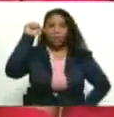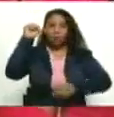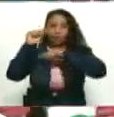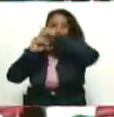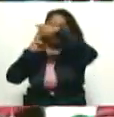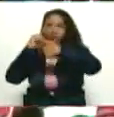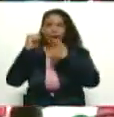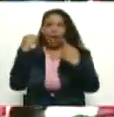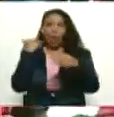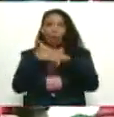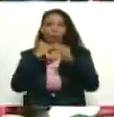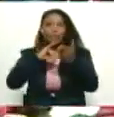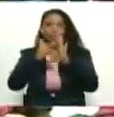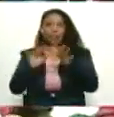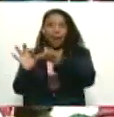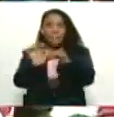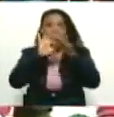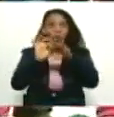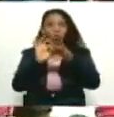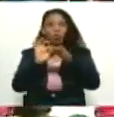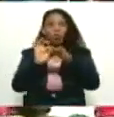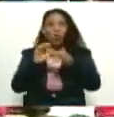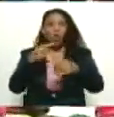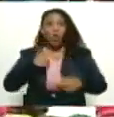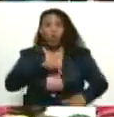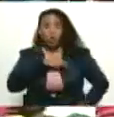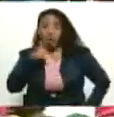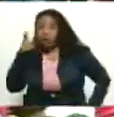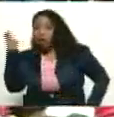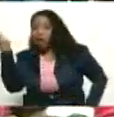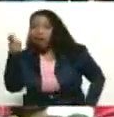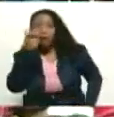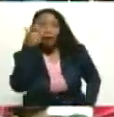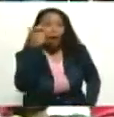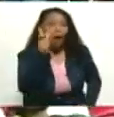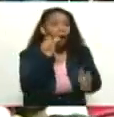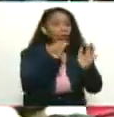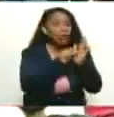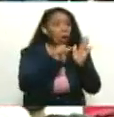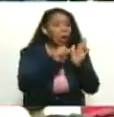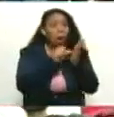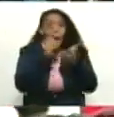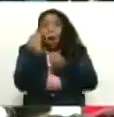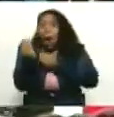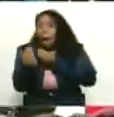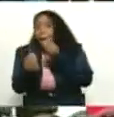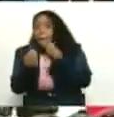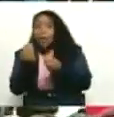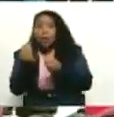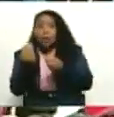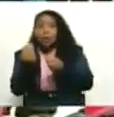bolivariana. Nosotros no andamos buscando de dónde.